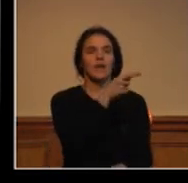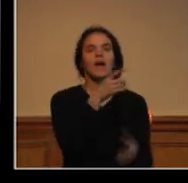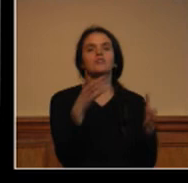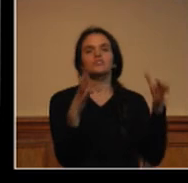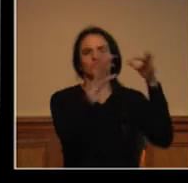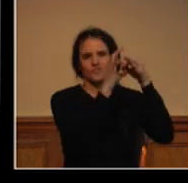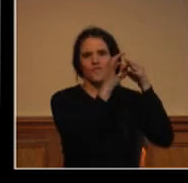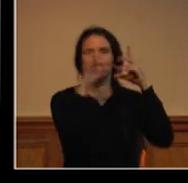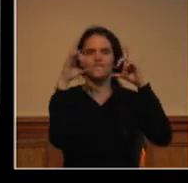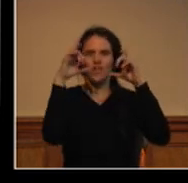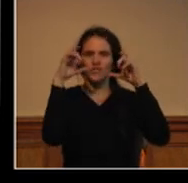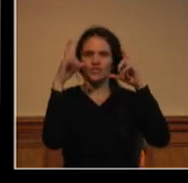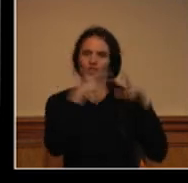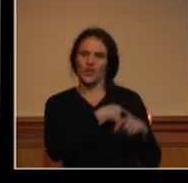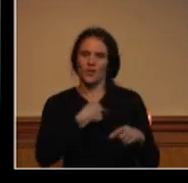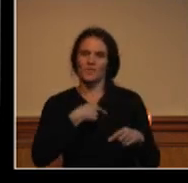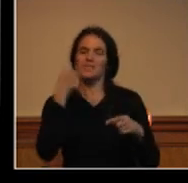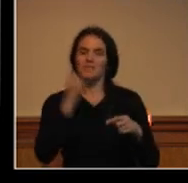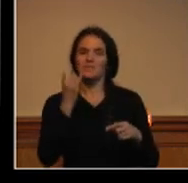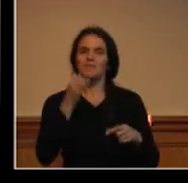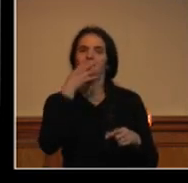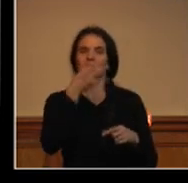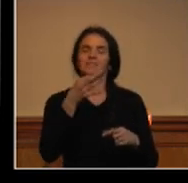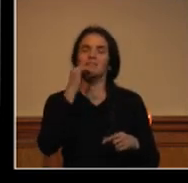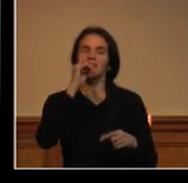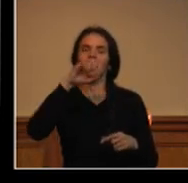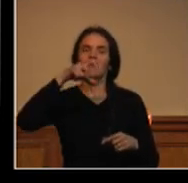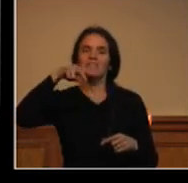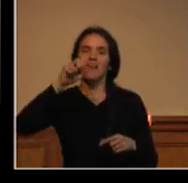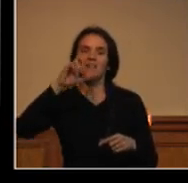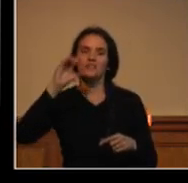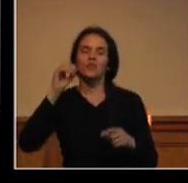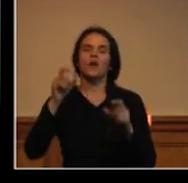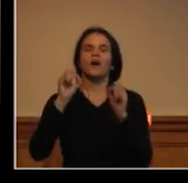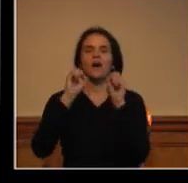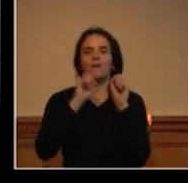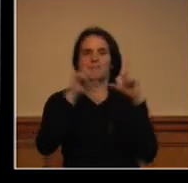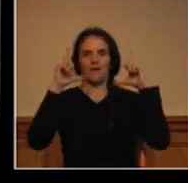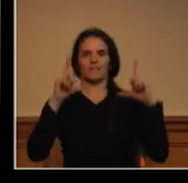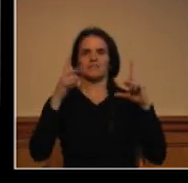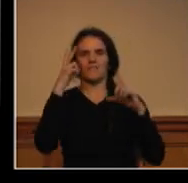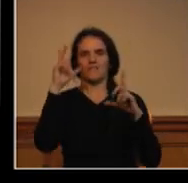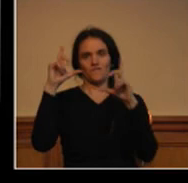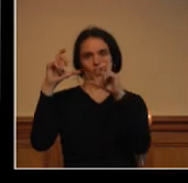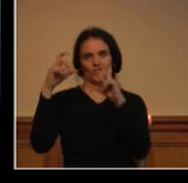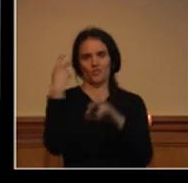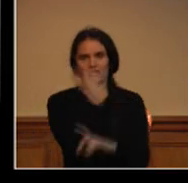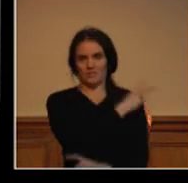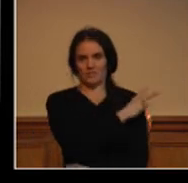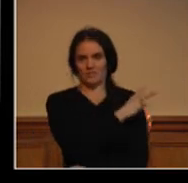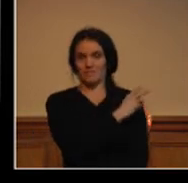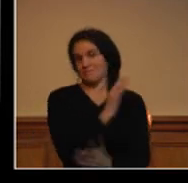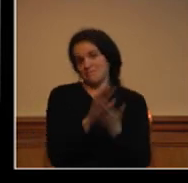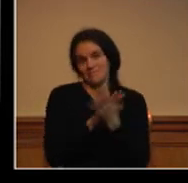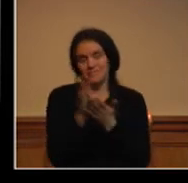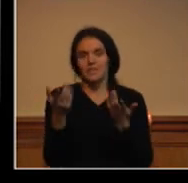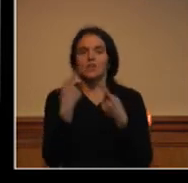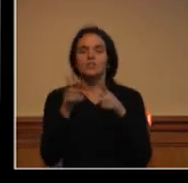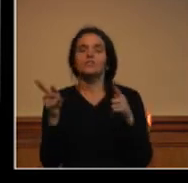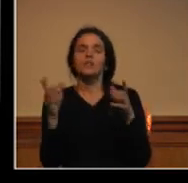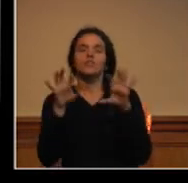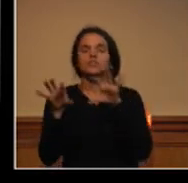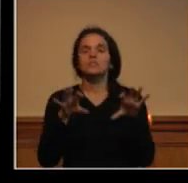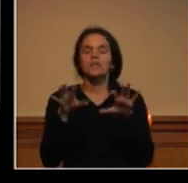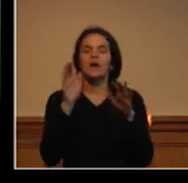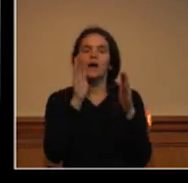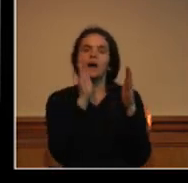la foto de Ignacio a su nombre, entonces cada vez que escribamos Ignacio nos va a aparecer su foto, y que si hay otro elemento asociado a